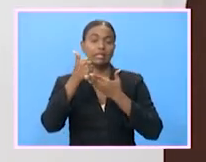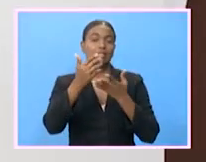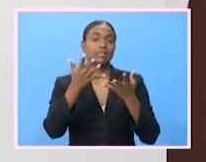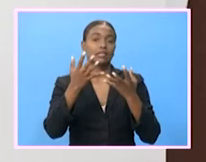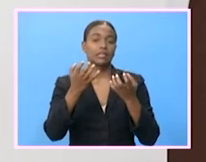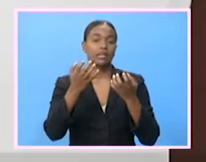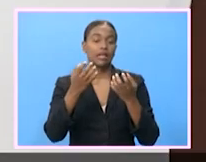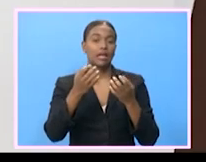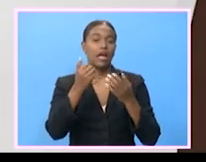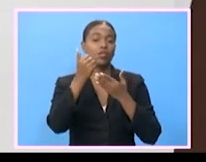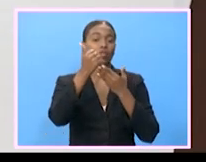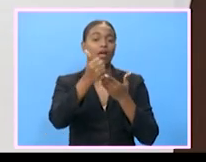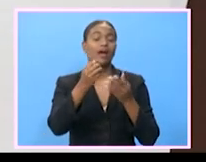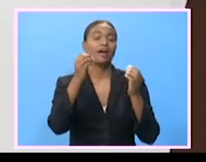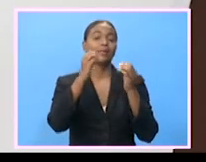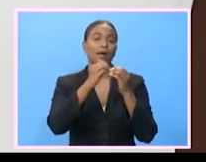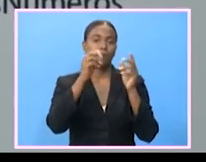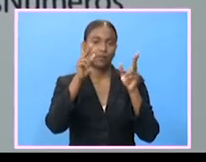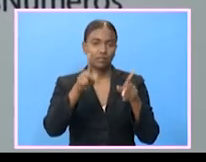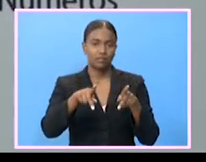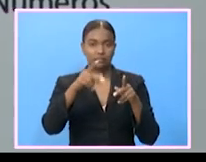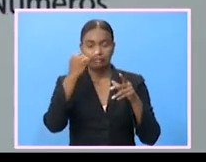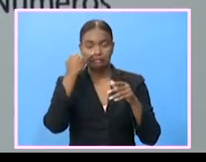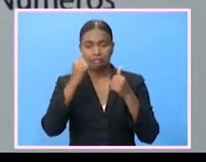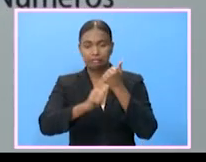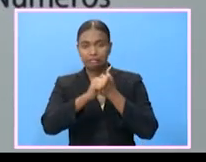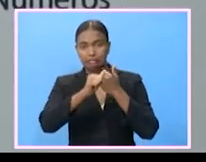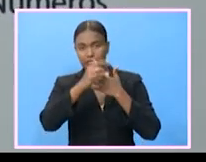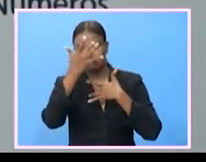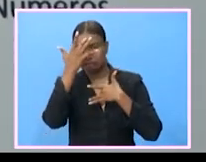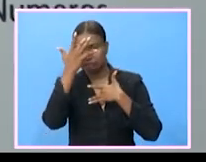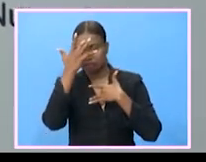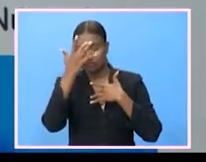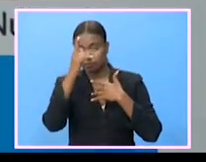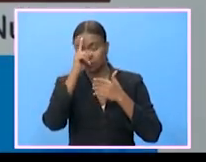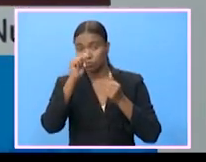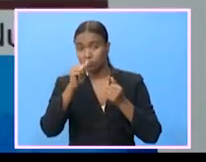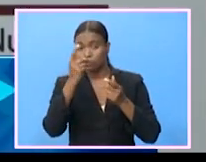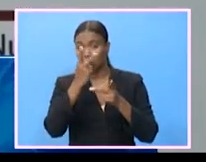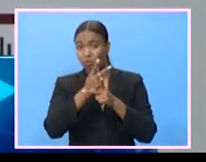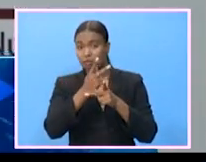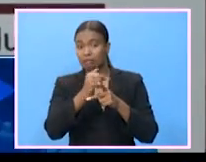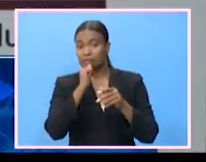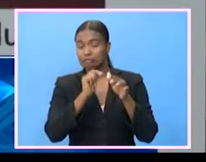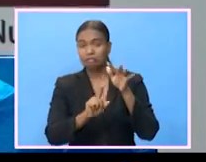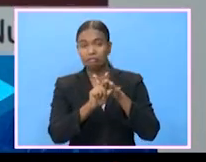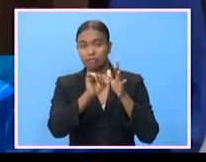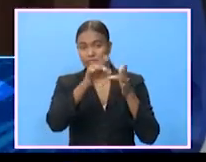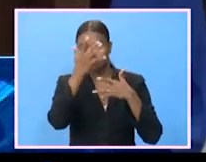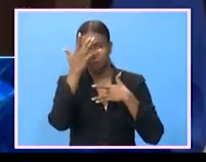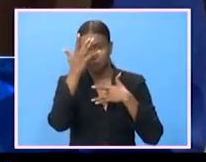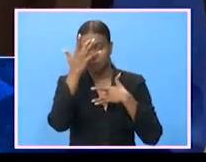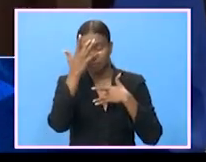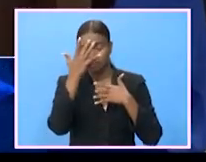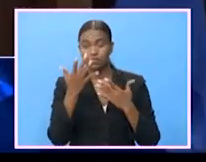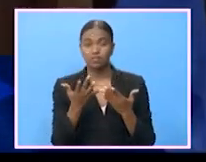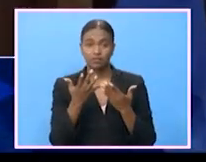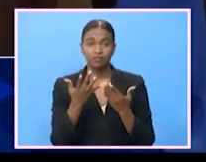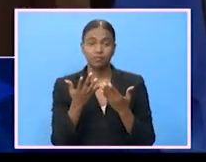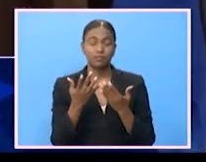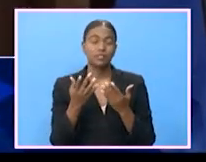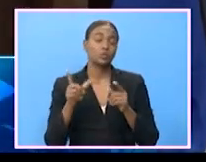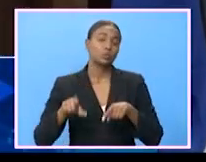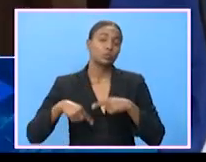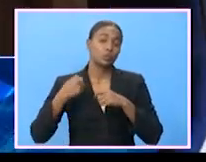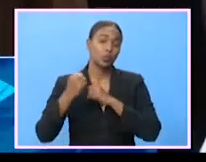busca captar la mayor cantidad de pacientes con riesgo cardiovascular para así prevenir este tipo de enfermedades no transmisibles que